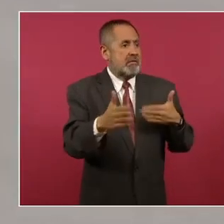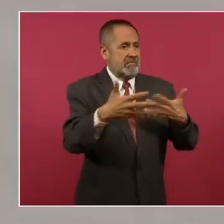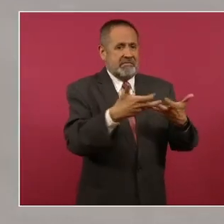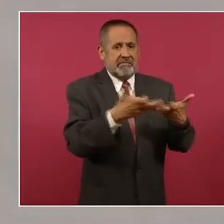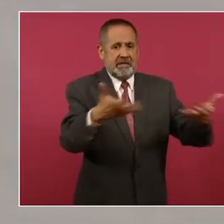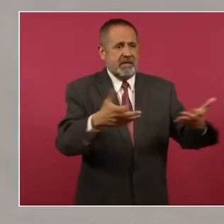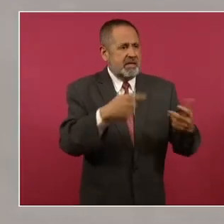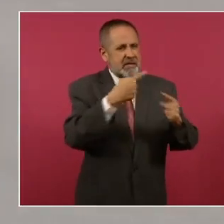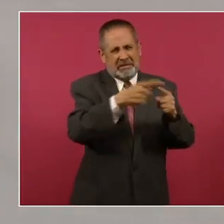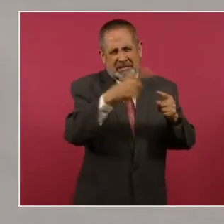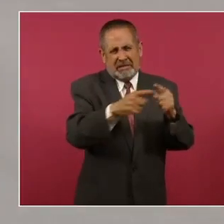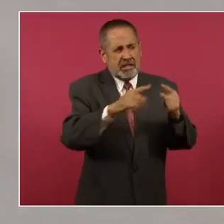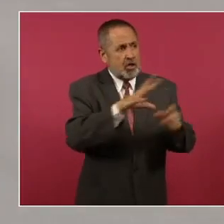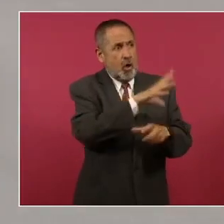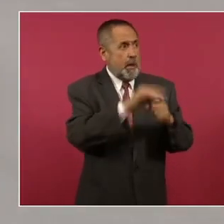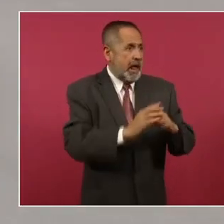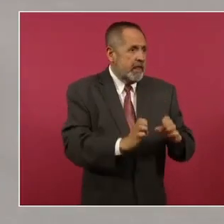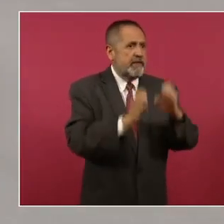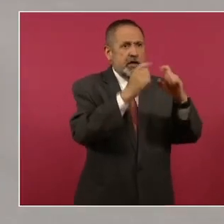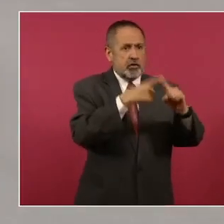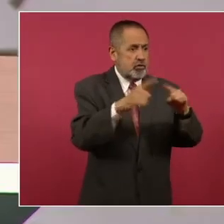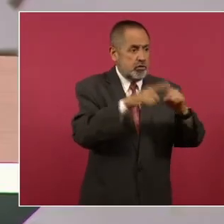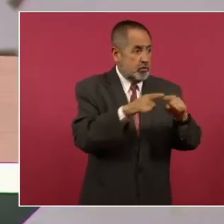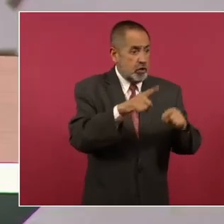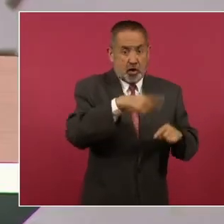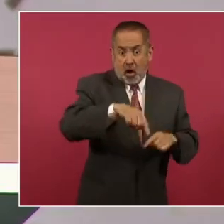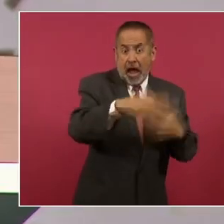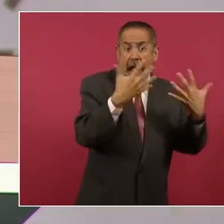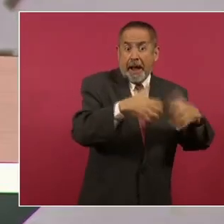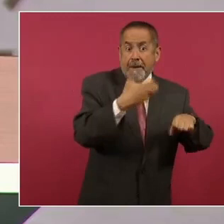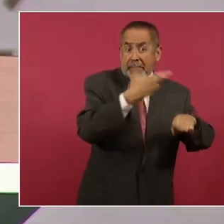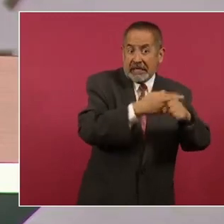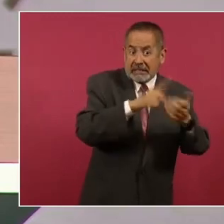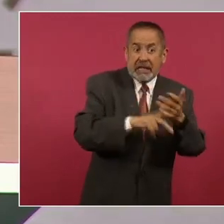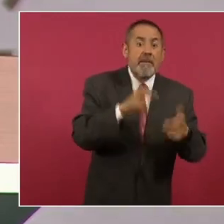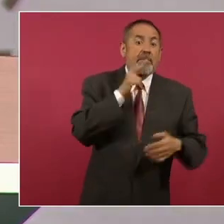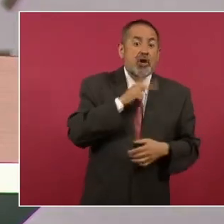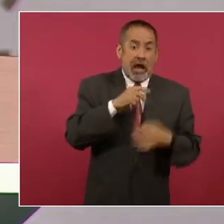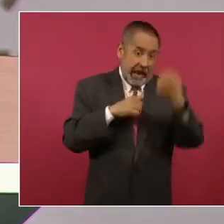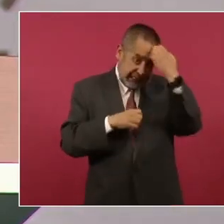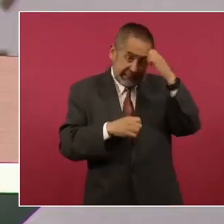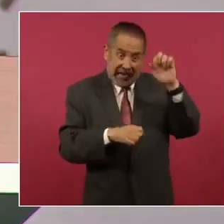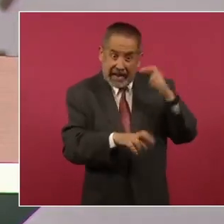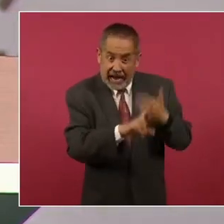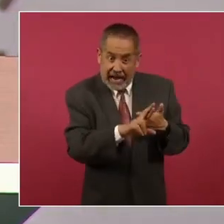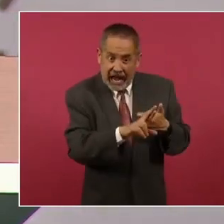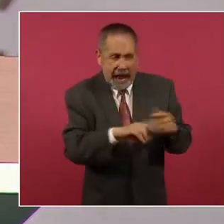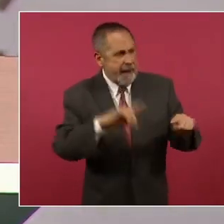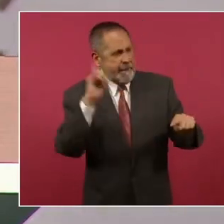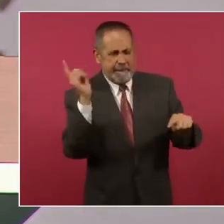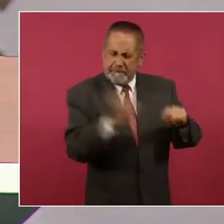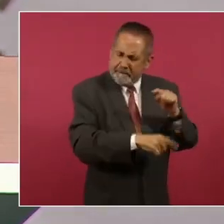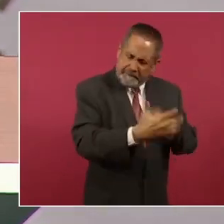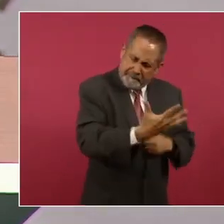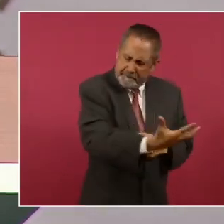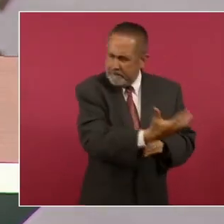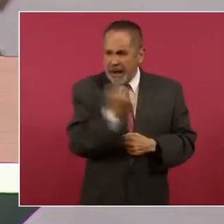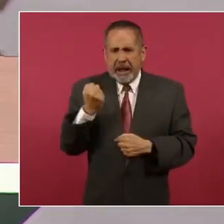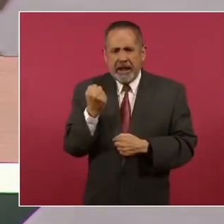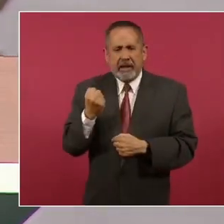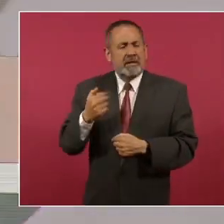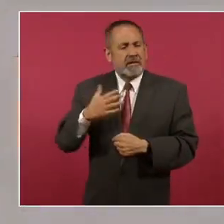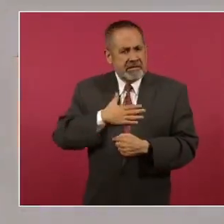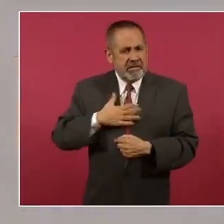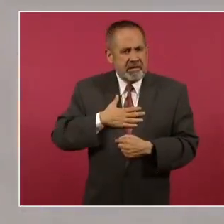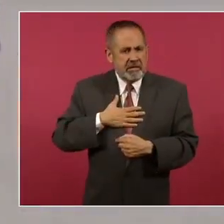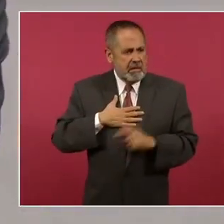y otros muebles e inmuebles de las compañías petroleras extranjeras, a las cuales